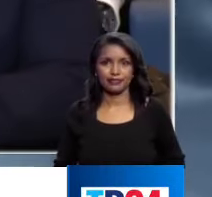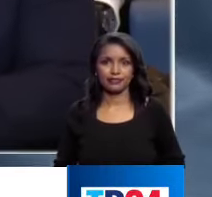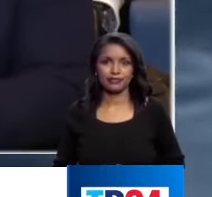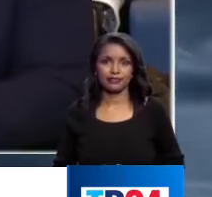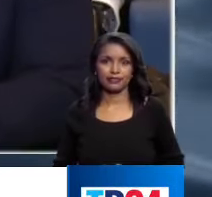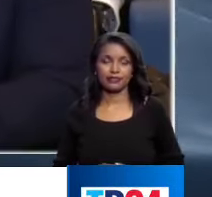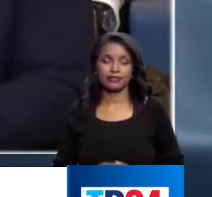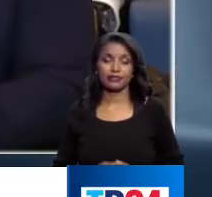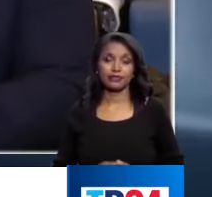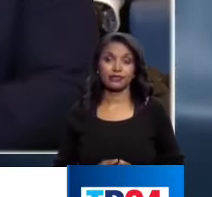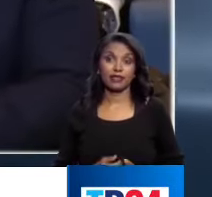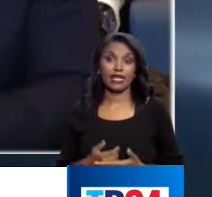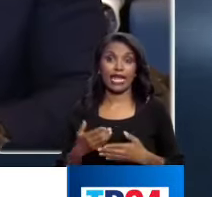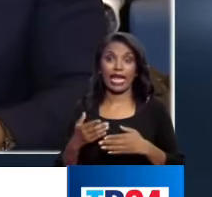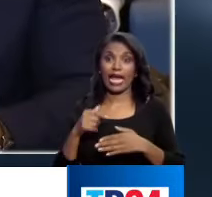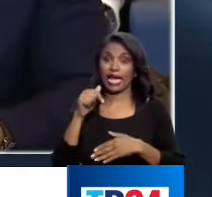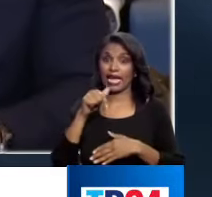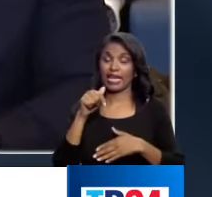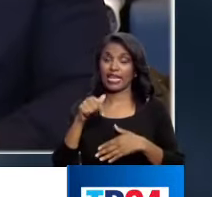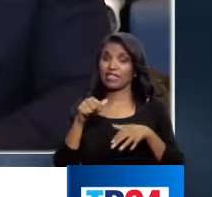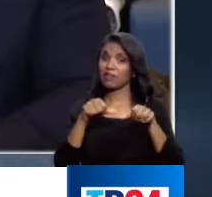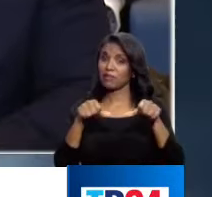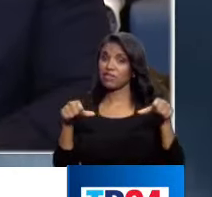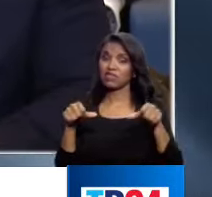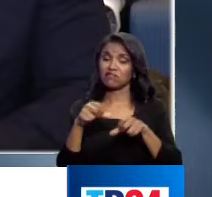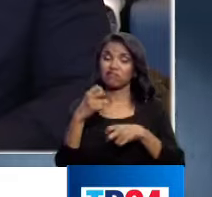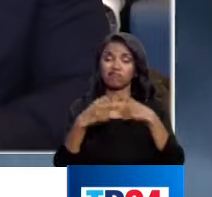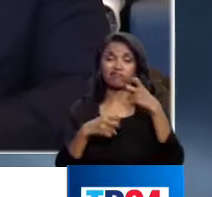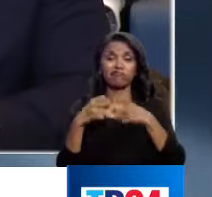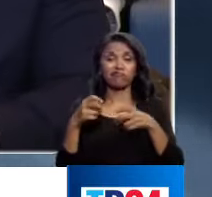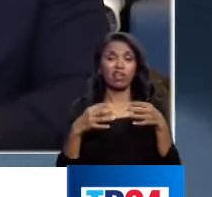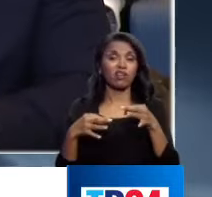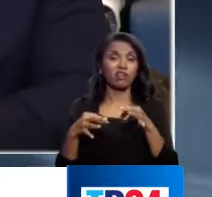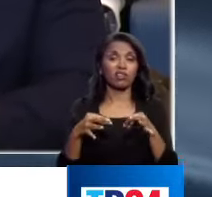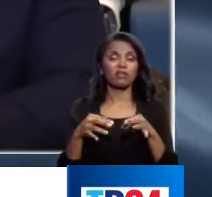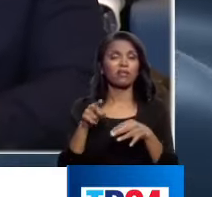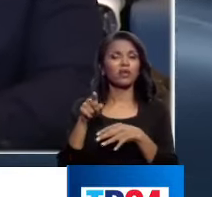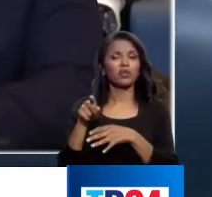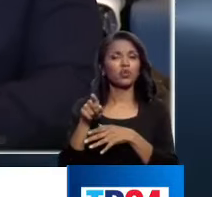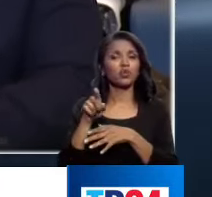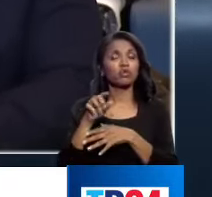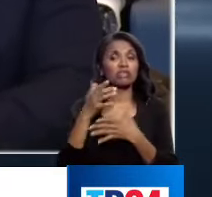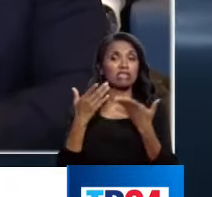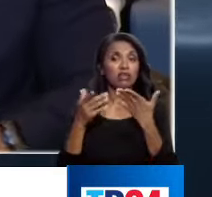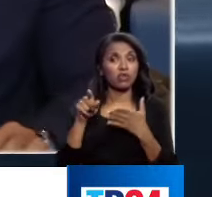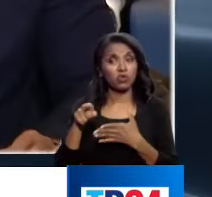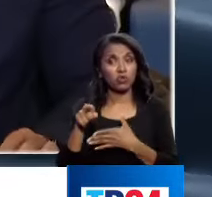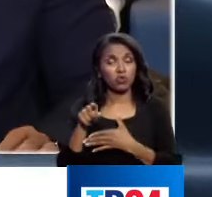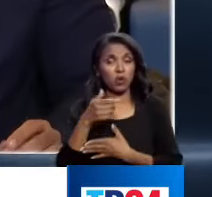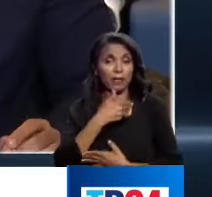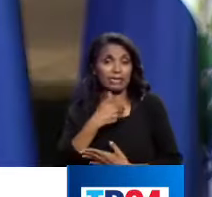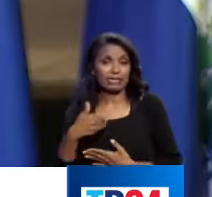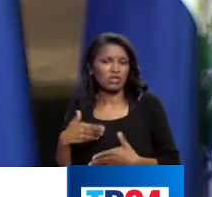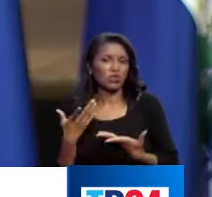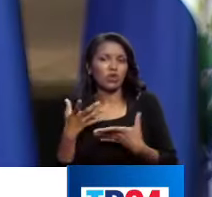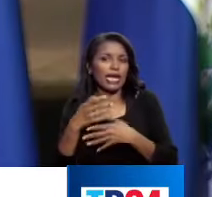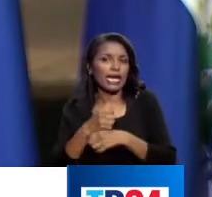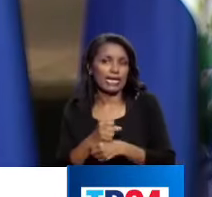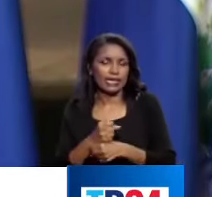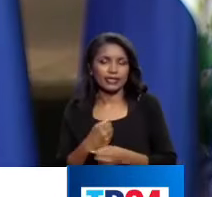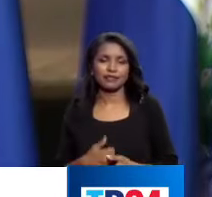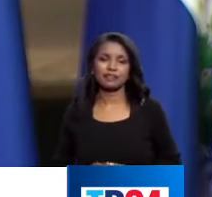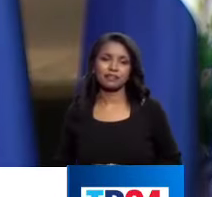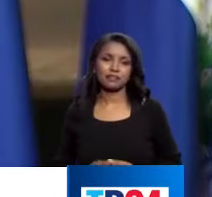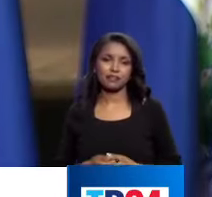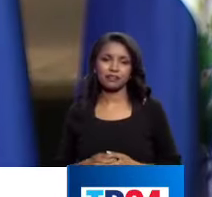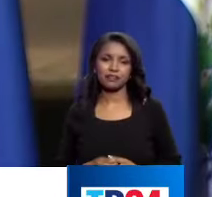esta administración gubernamental hay muchas quejas por parte del sector turismo que no se han cumplido las promesas de campaña? Creamos la